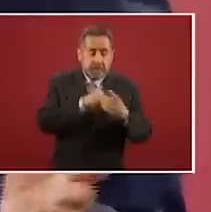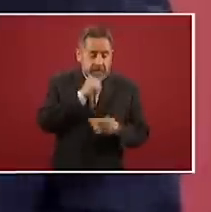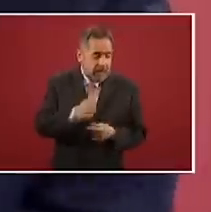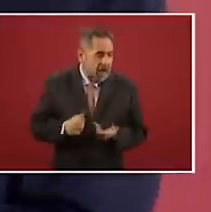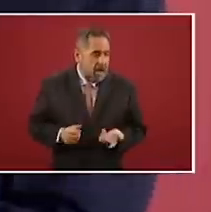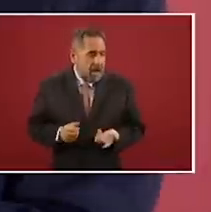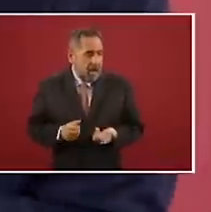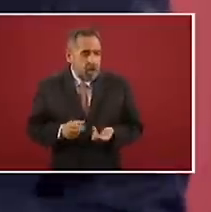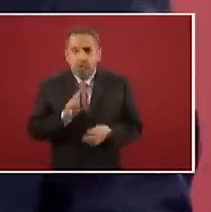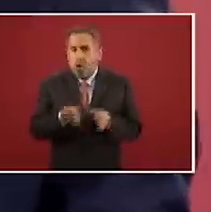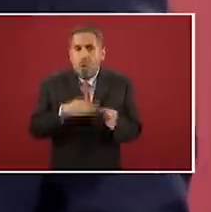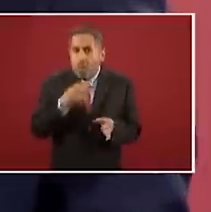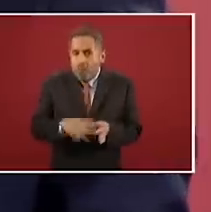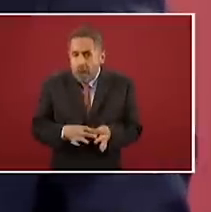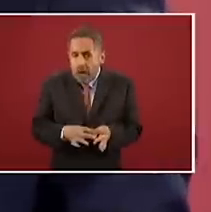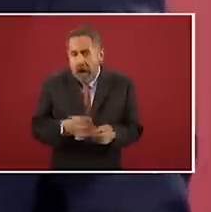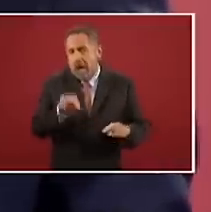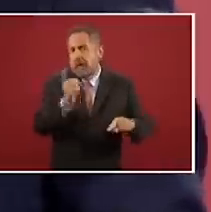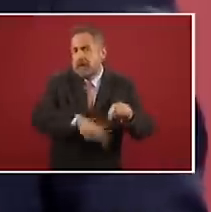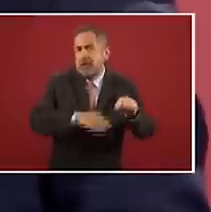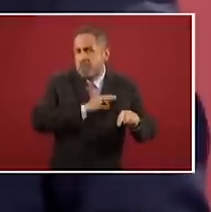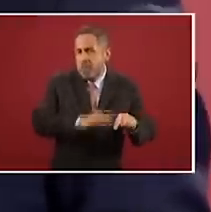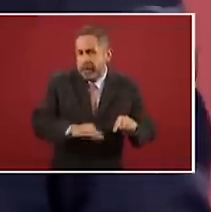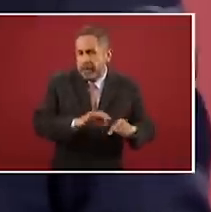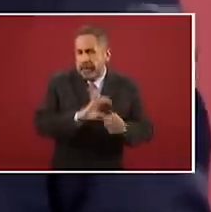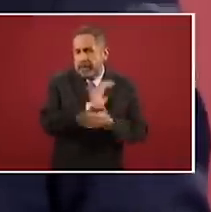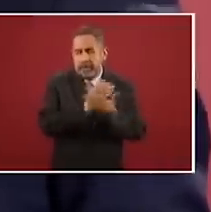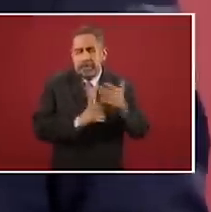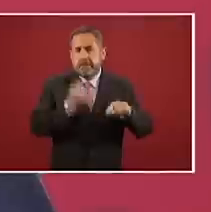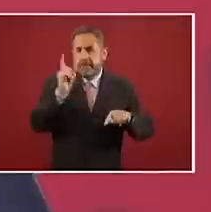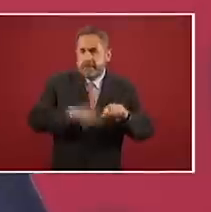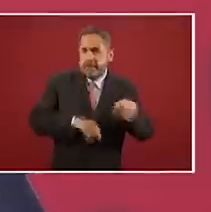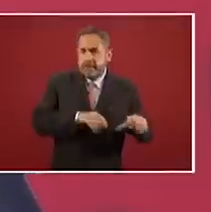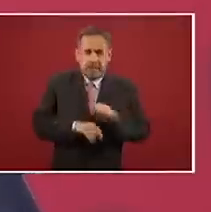están incumpliendo con las condiciones